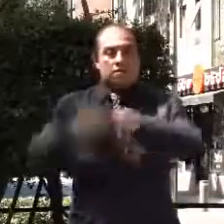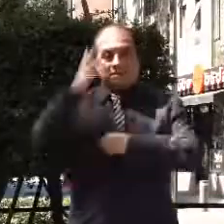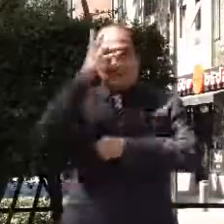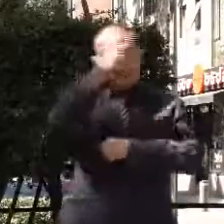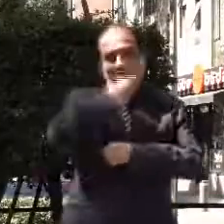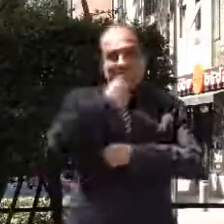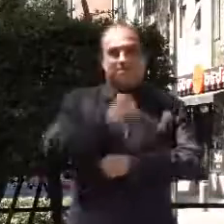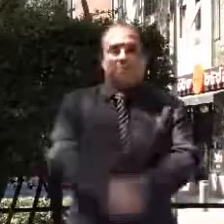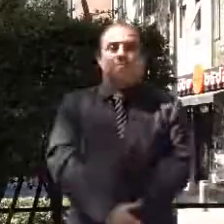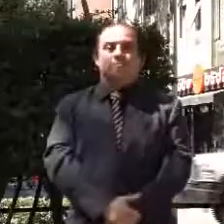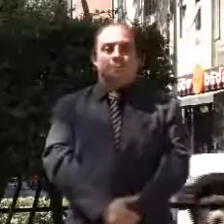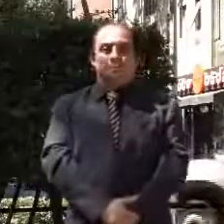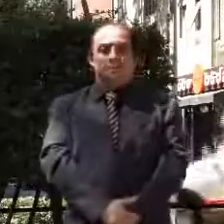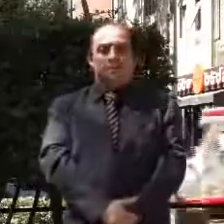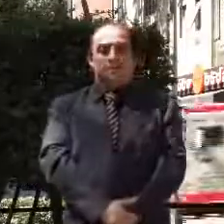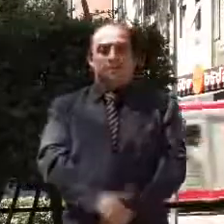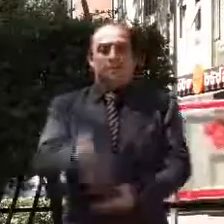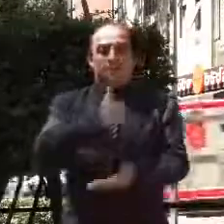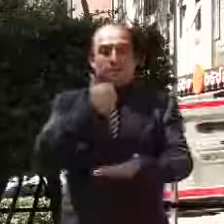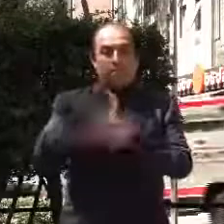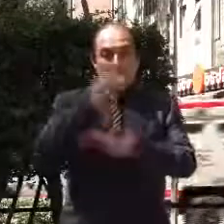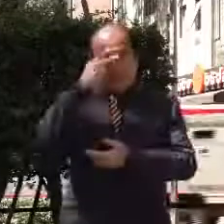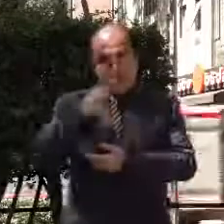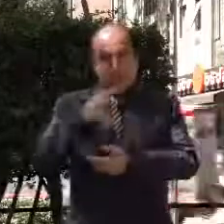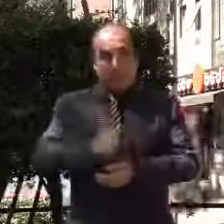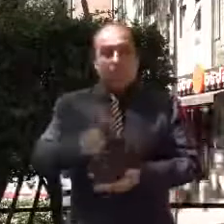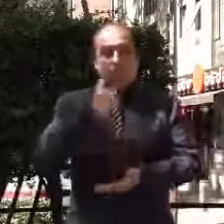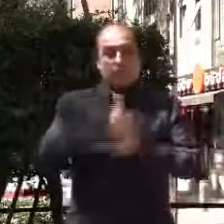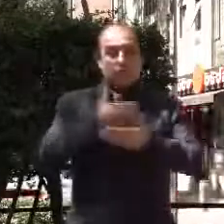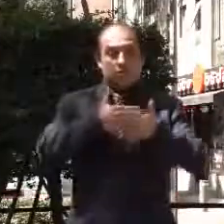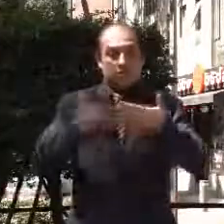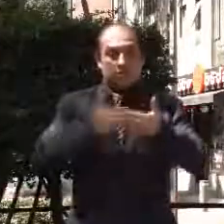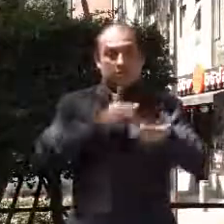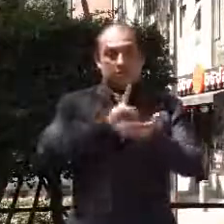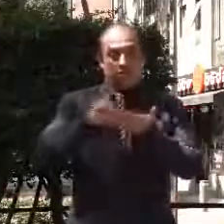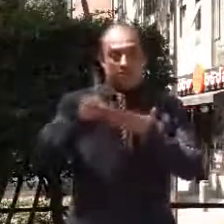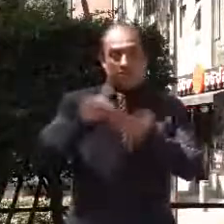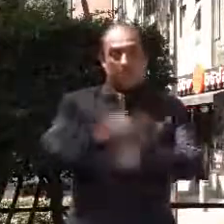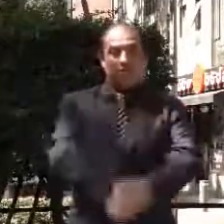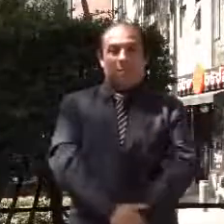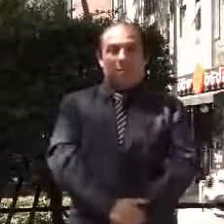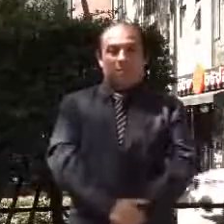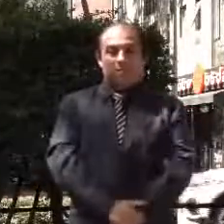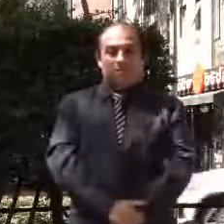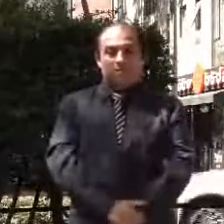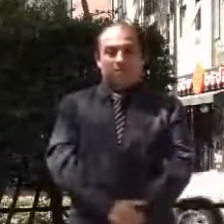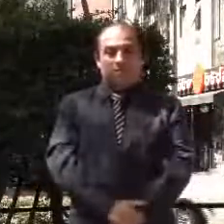Ciudad de México, ciudad innovadora y de derechos.